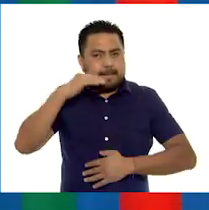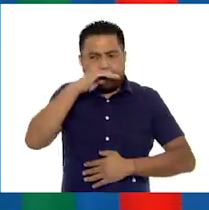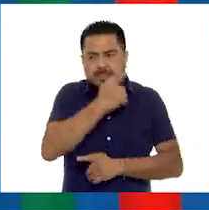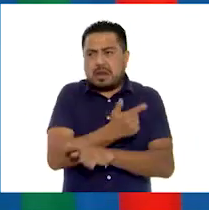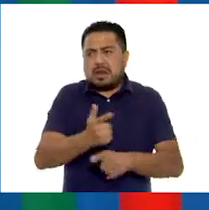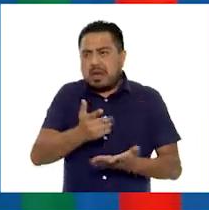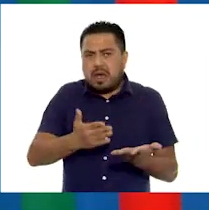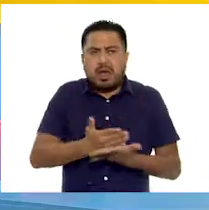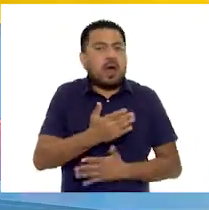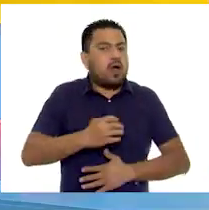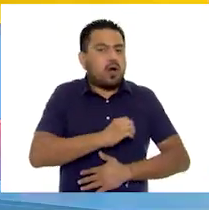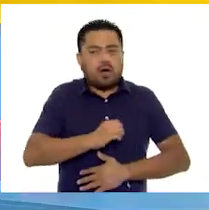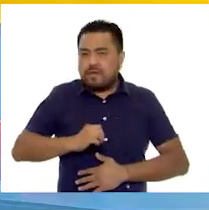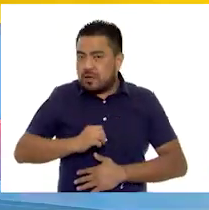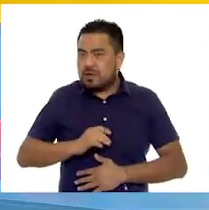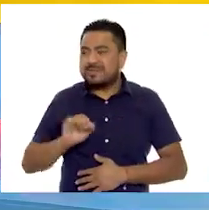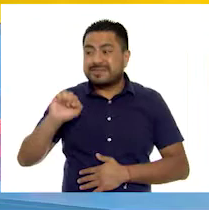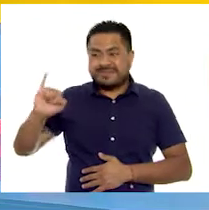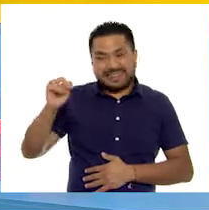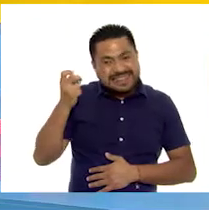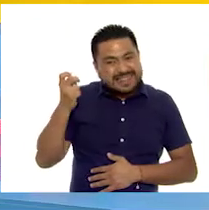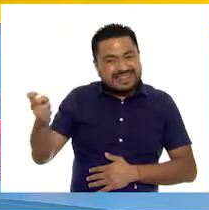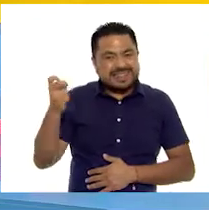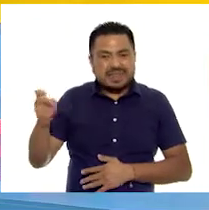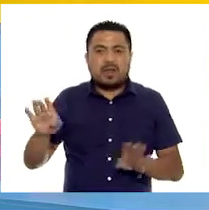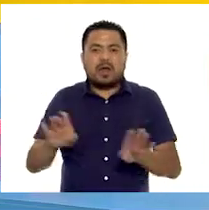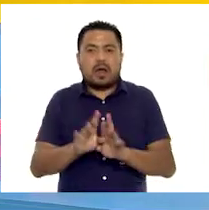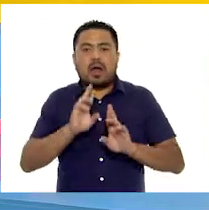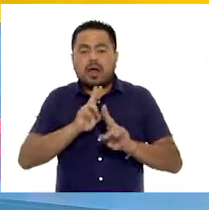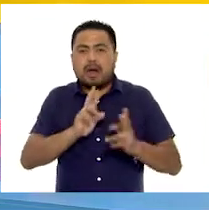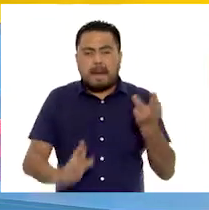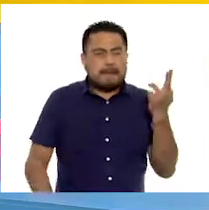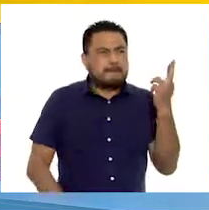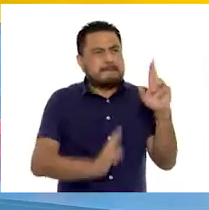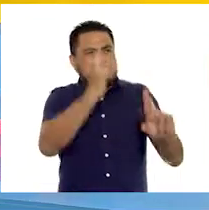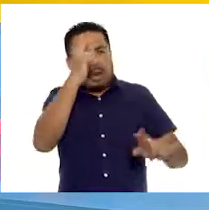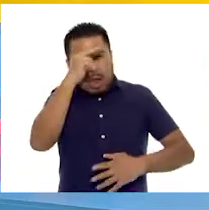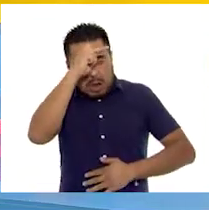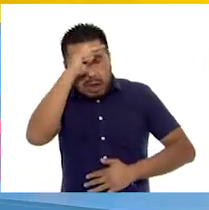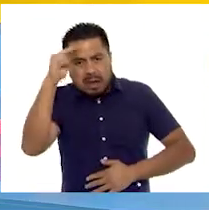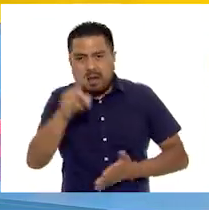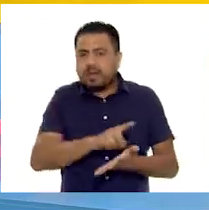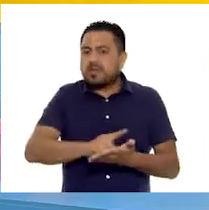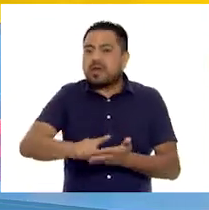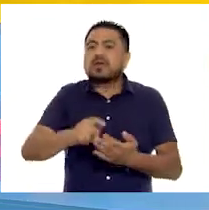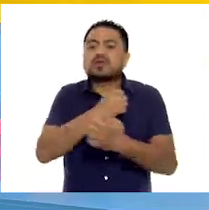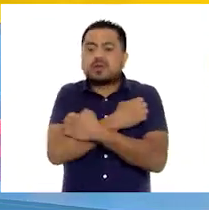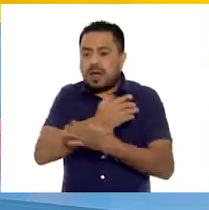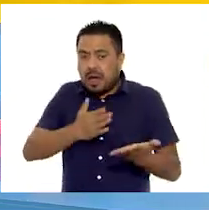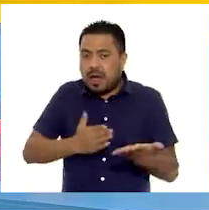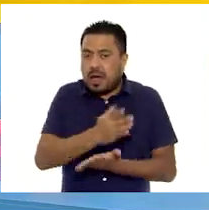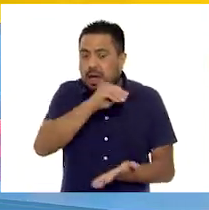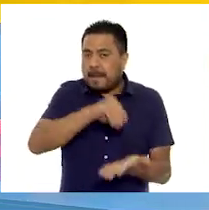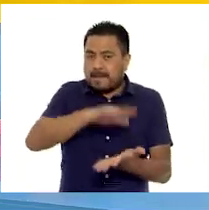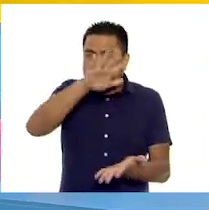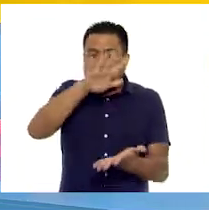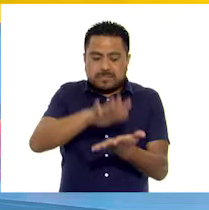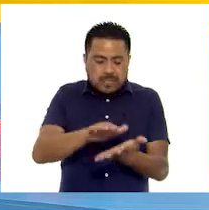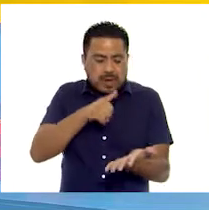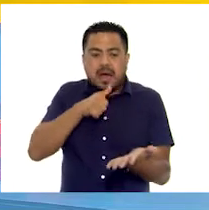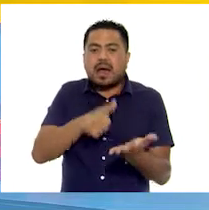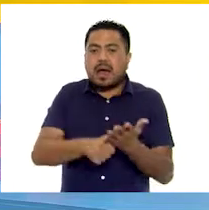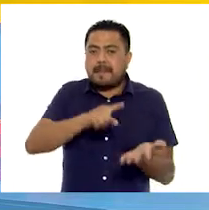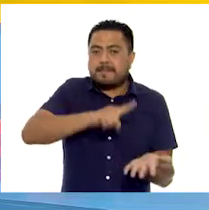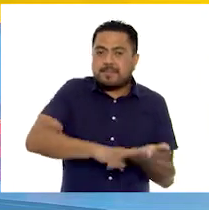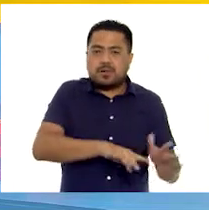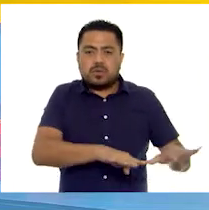y obligatoria así es como resultado de la revolución mexicana el derecho a la educación quedó establecido en la carta magna de